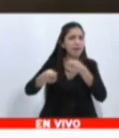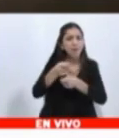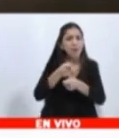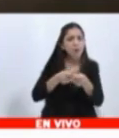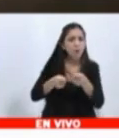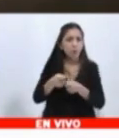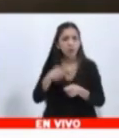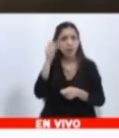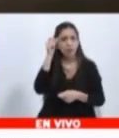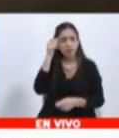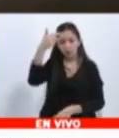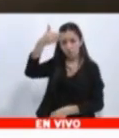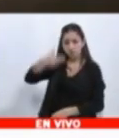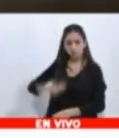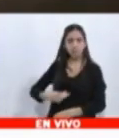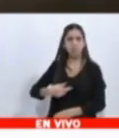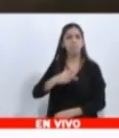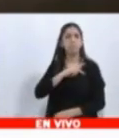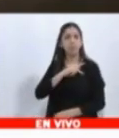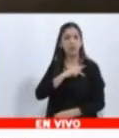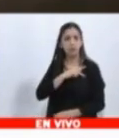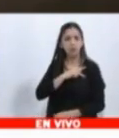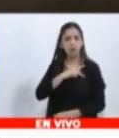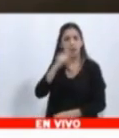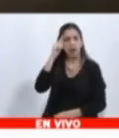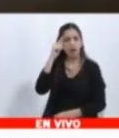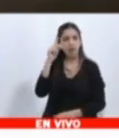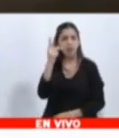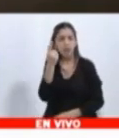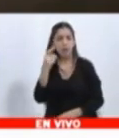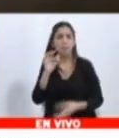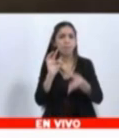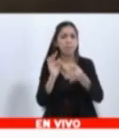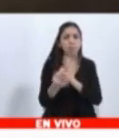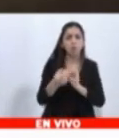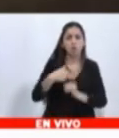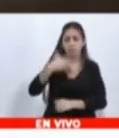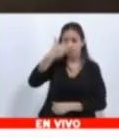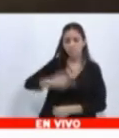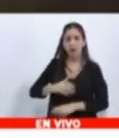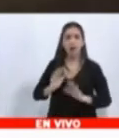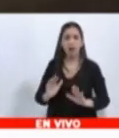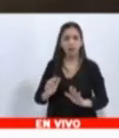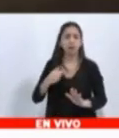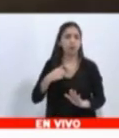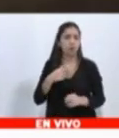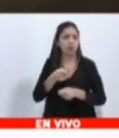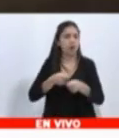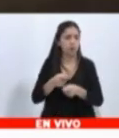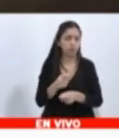no va a negociar con sus principios y con sus ideales.